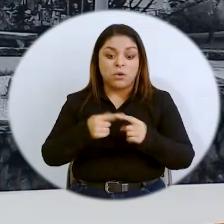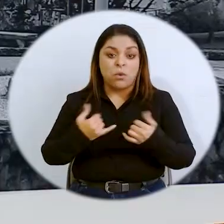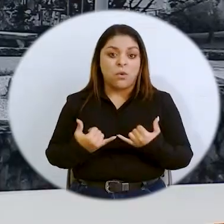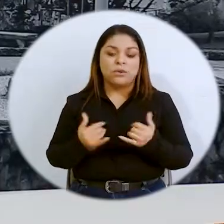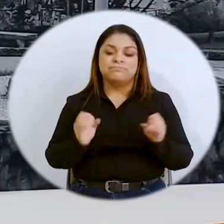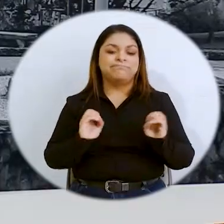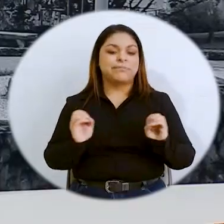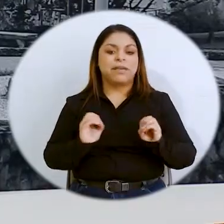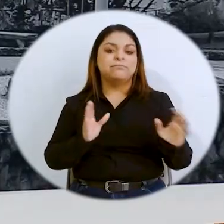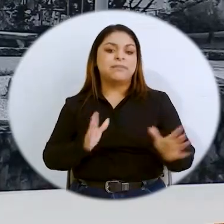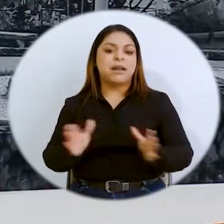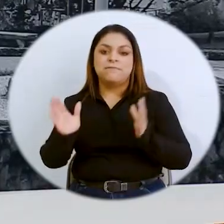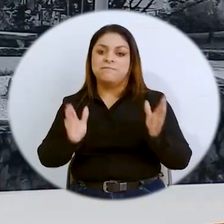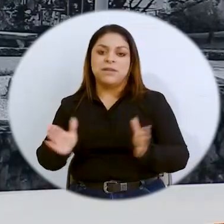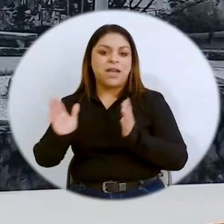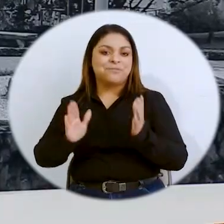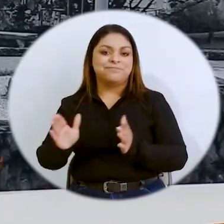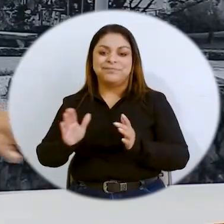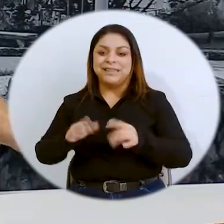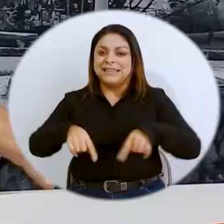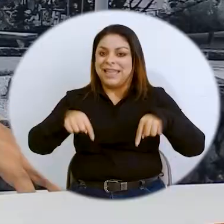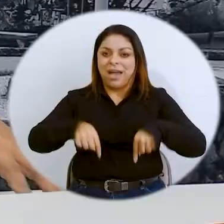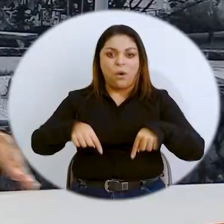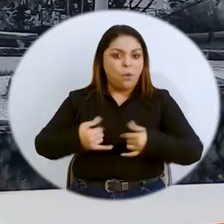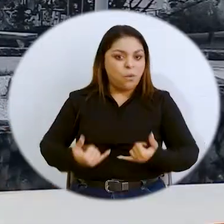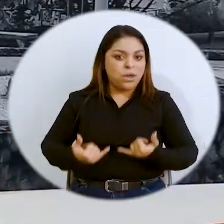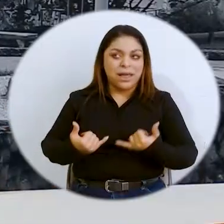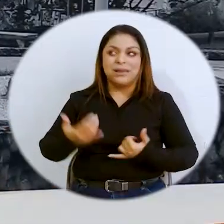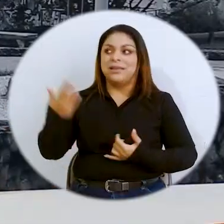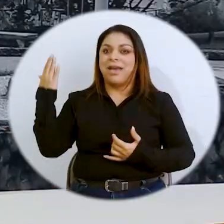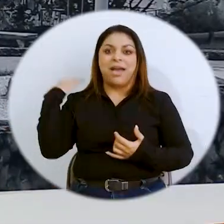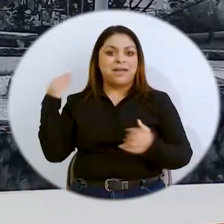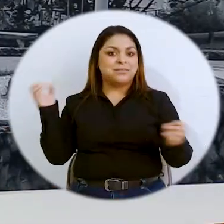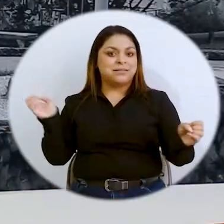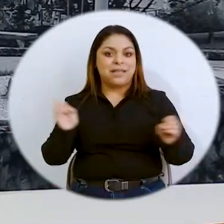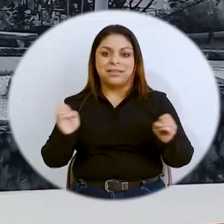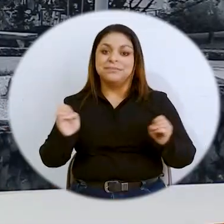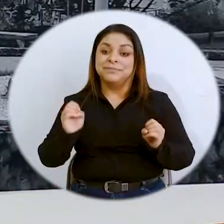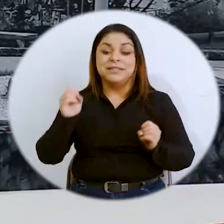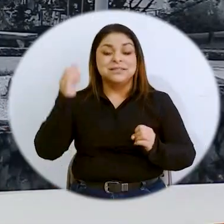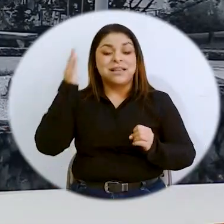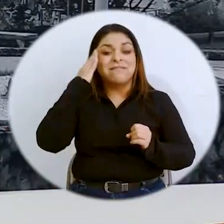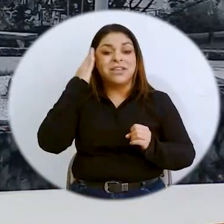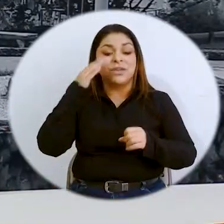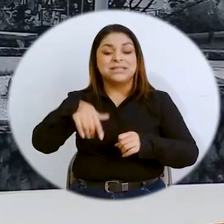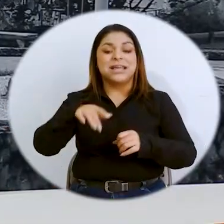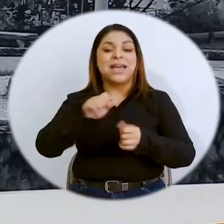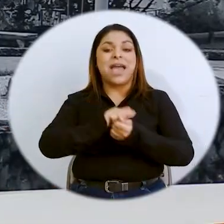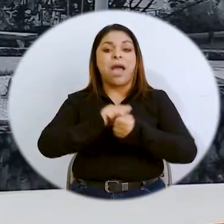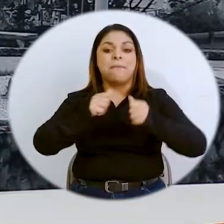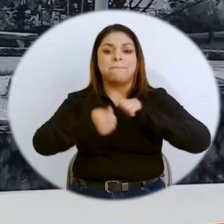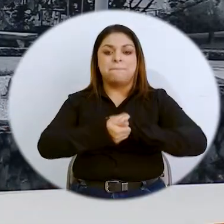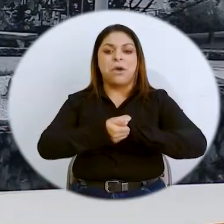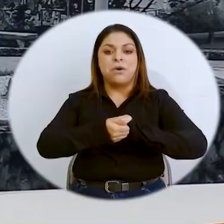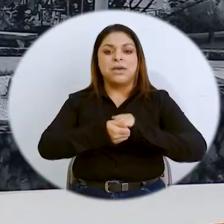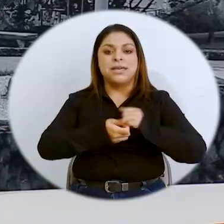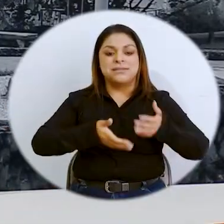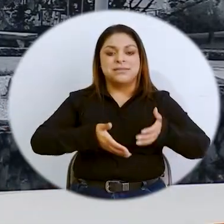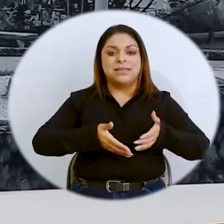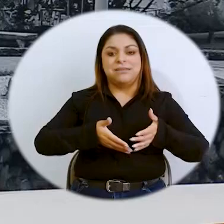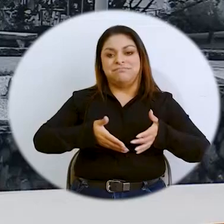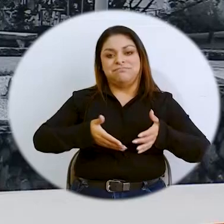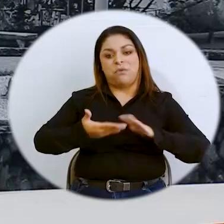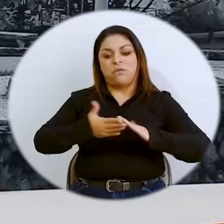no estamos planificando esa administración ni las anteriores pensando en este cambio demográfico. ¿Cómo vamos a hacer para